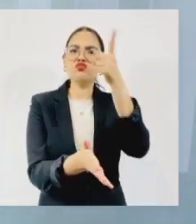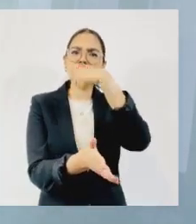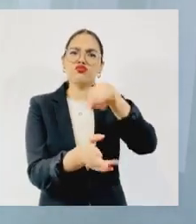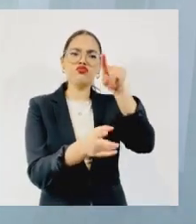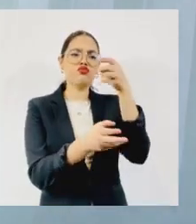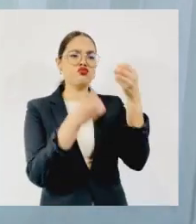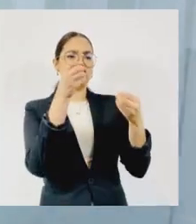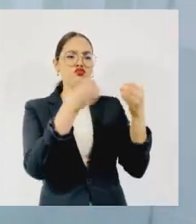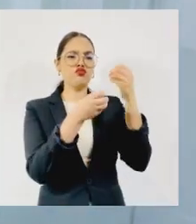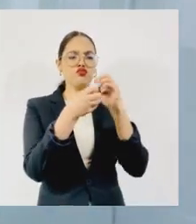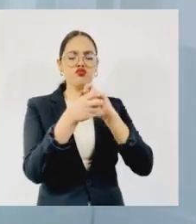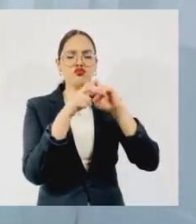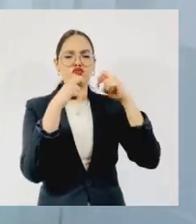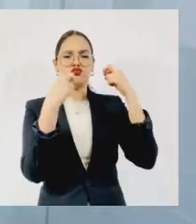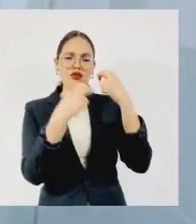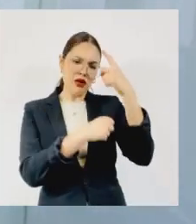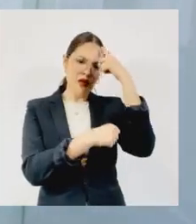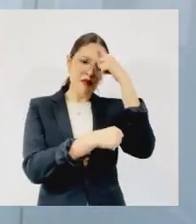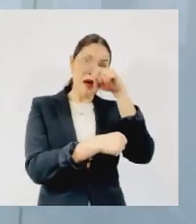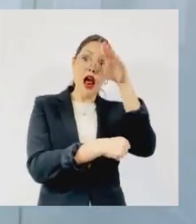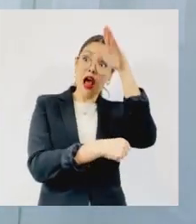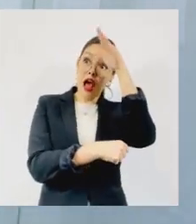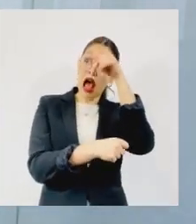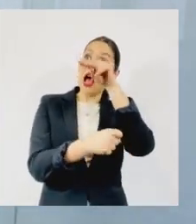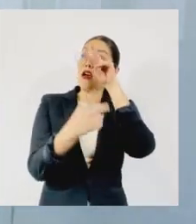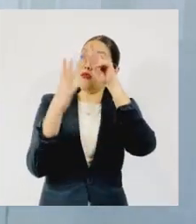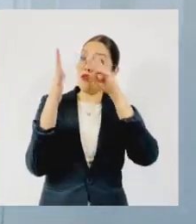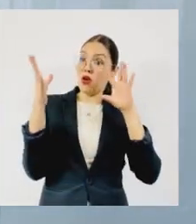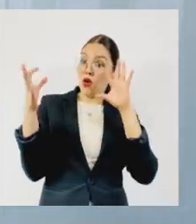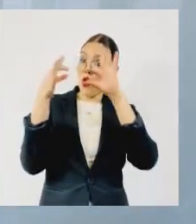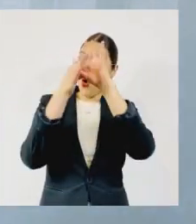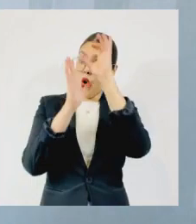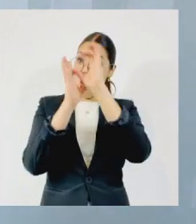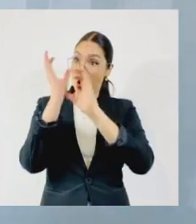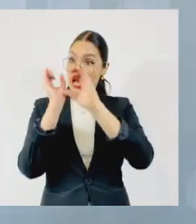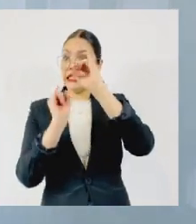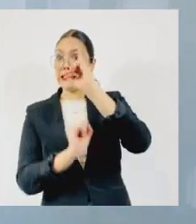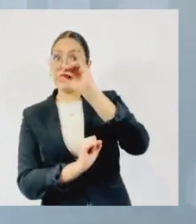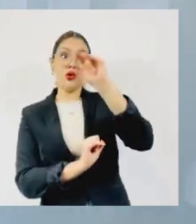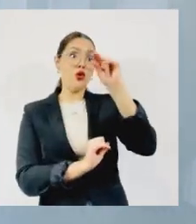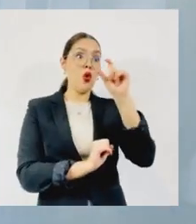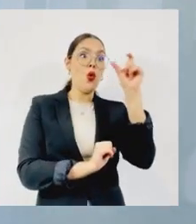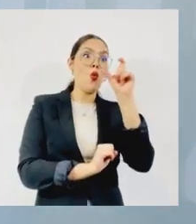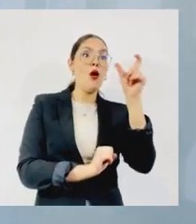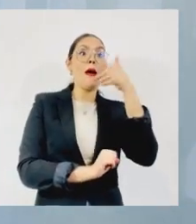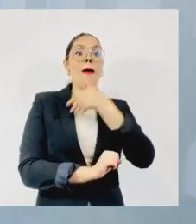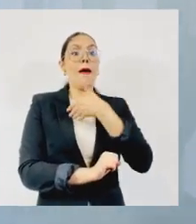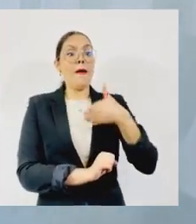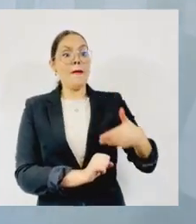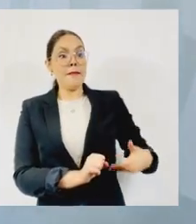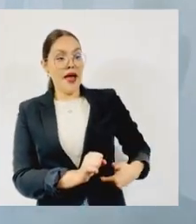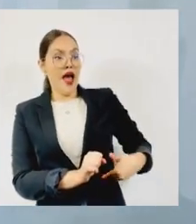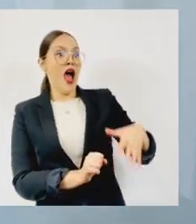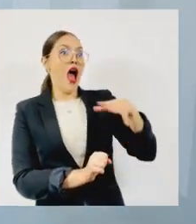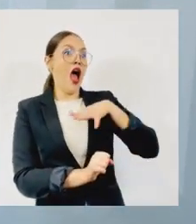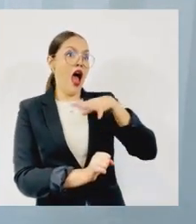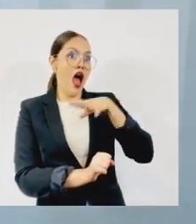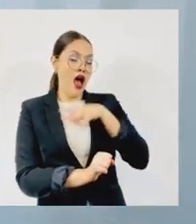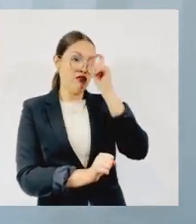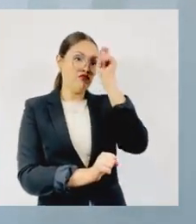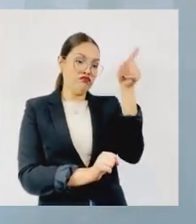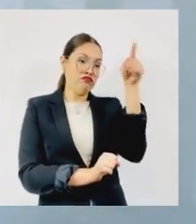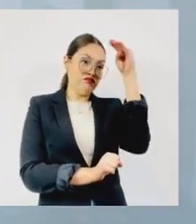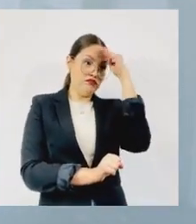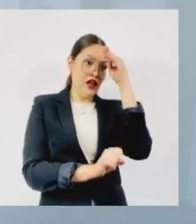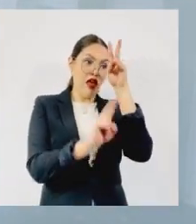para que la Corte revisara la constitucionalidad o la inconstitucionalidad de un acuerdo del presidente que consideraba las